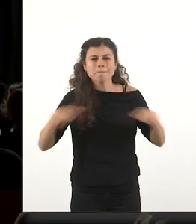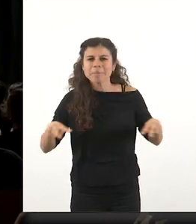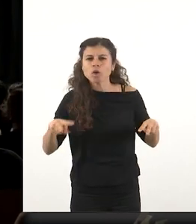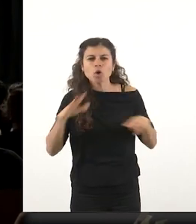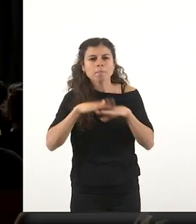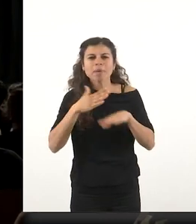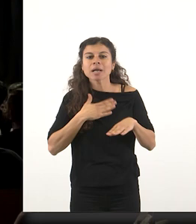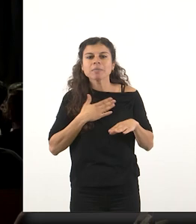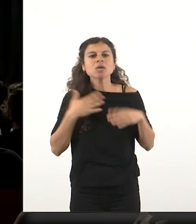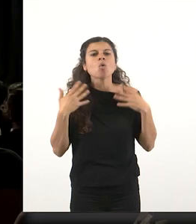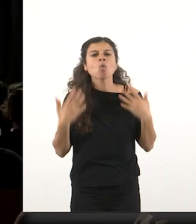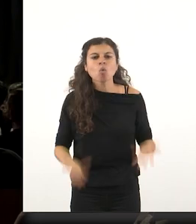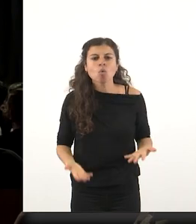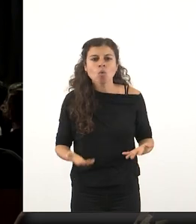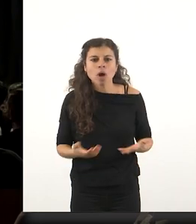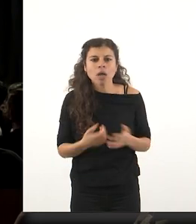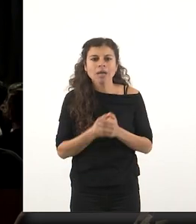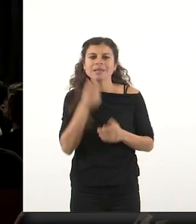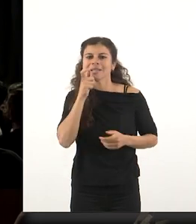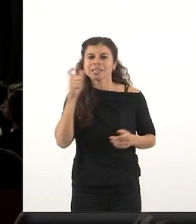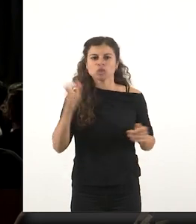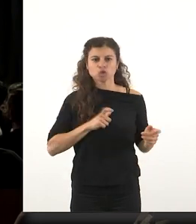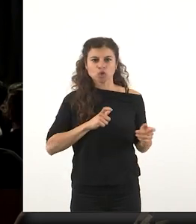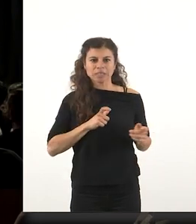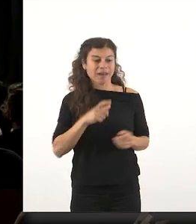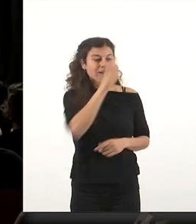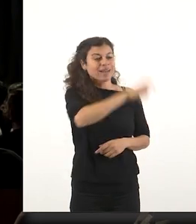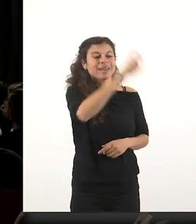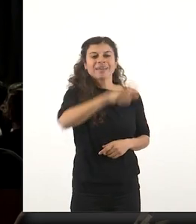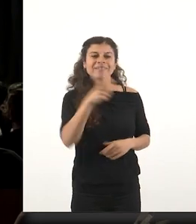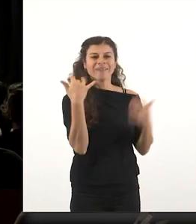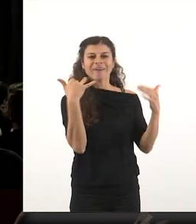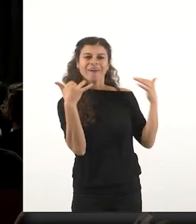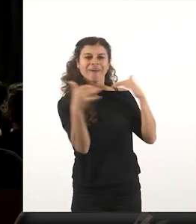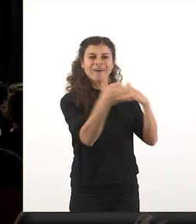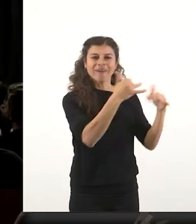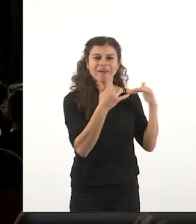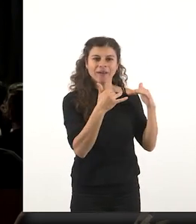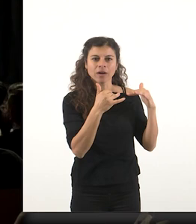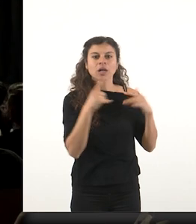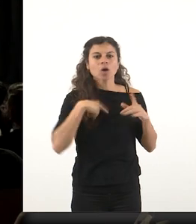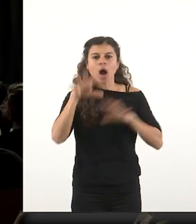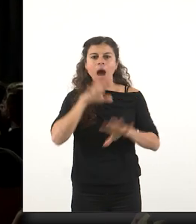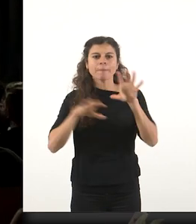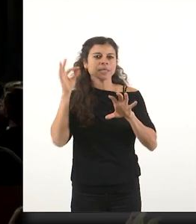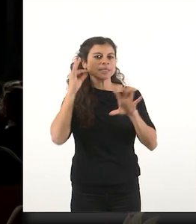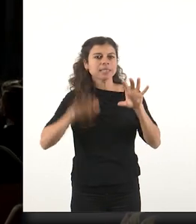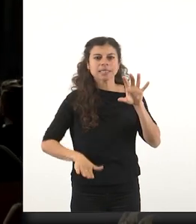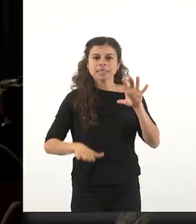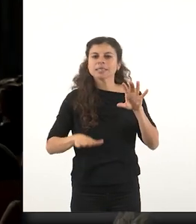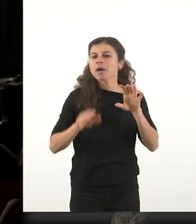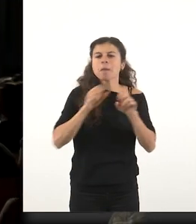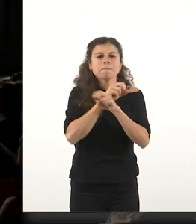mundo y lo que más me dolió es que nadie le dijo nada, al revés, tuvo un coro. Y yo aprendí de niña que el mayor insulto en tu vida como mujer iba a